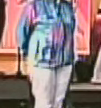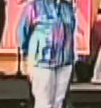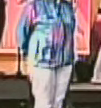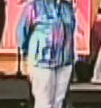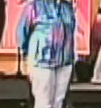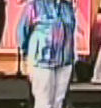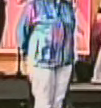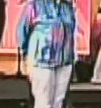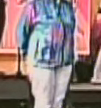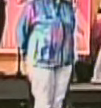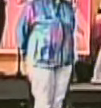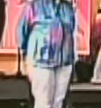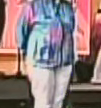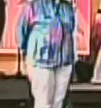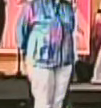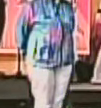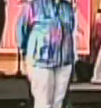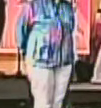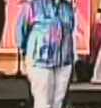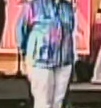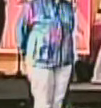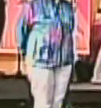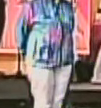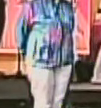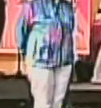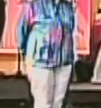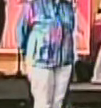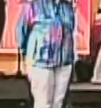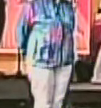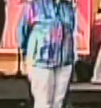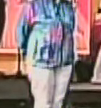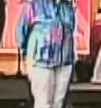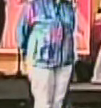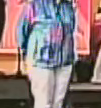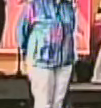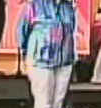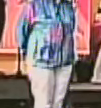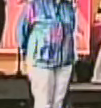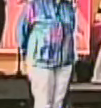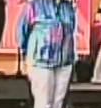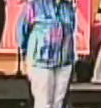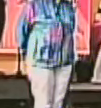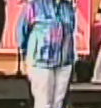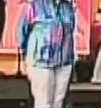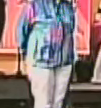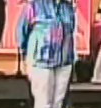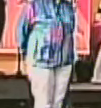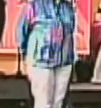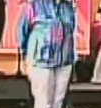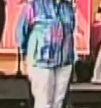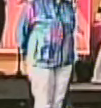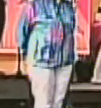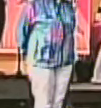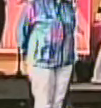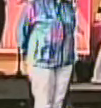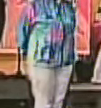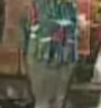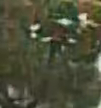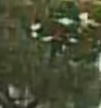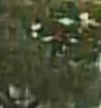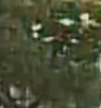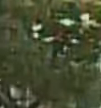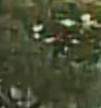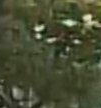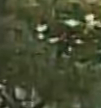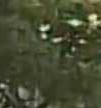inspirarme en ese hombre que está a caballo presidiendo esta ceremonia para